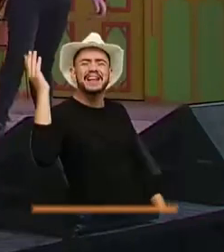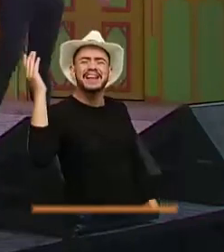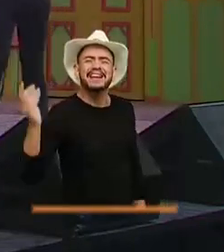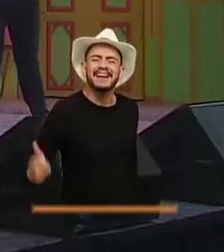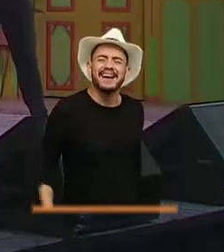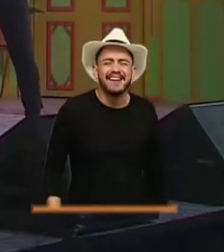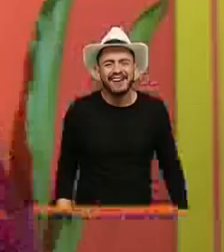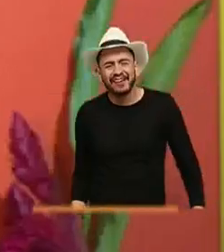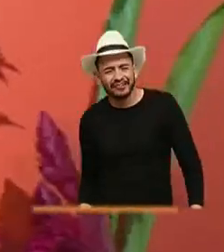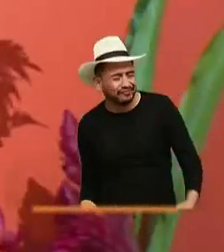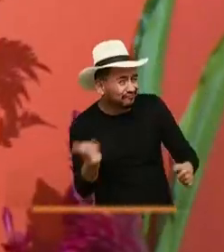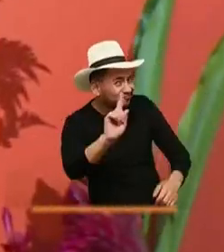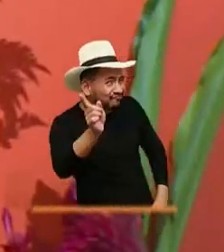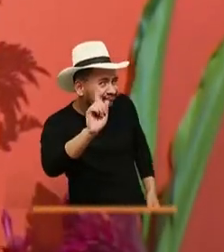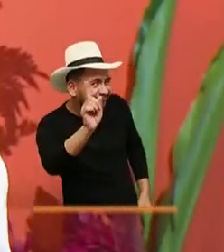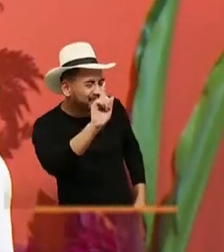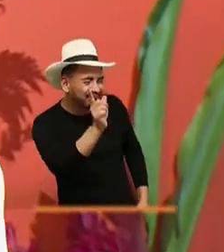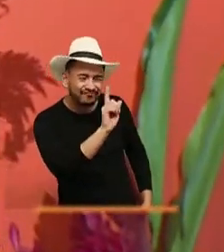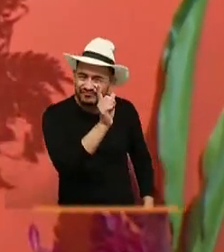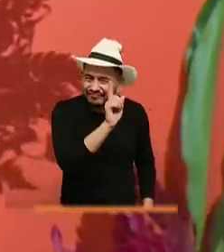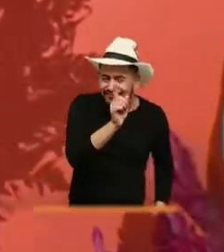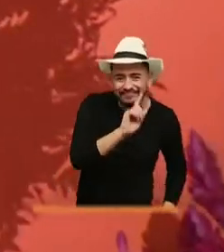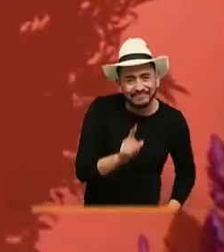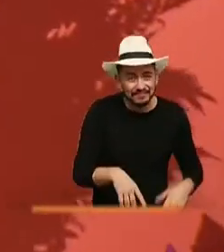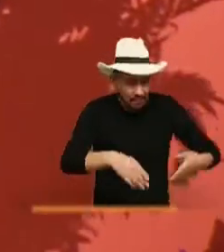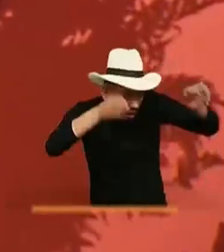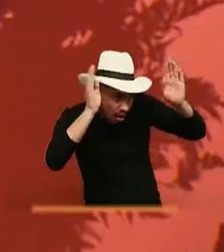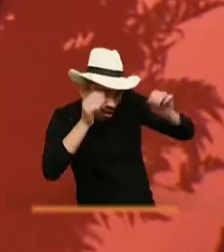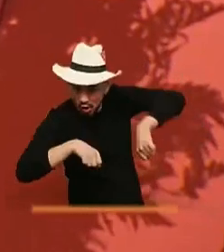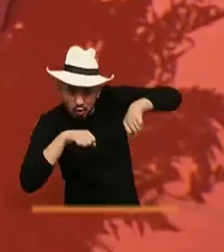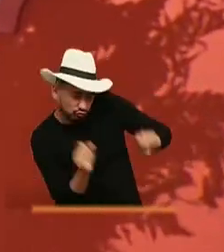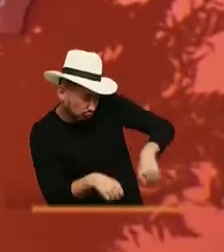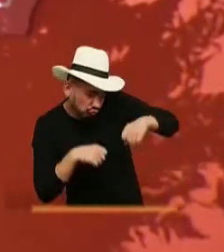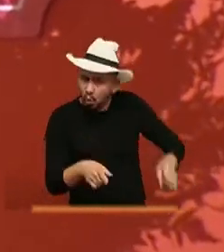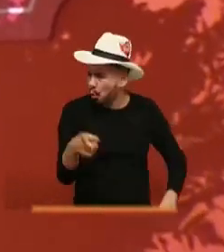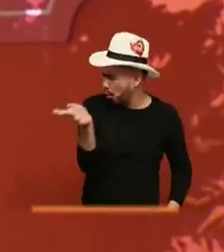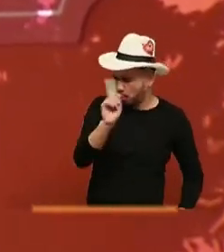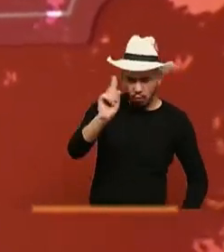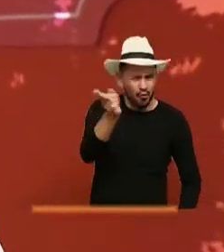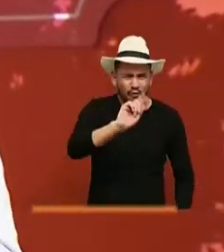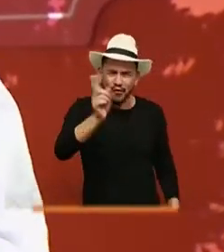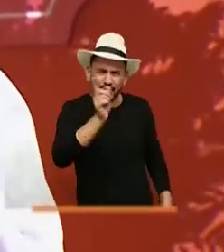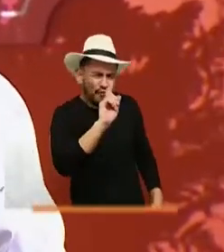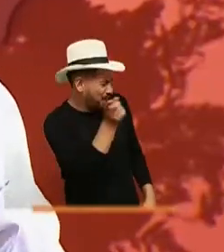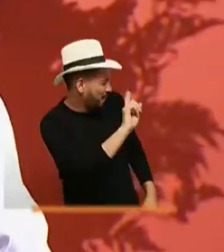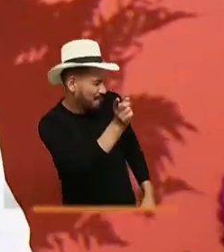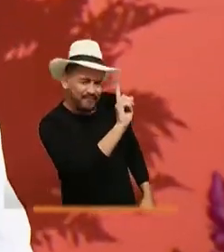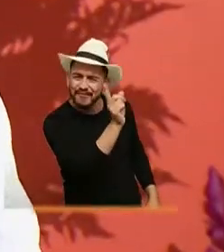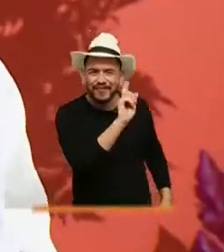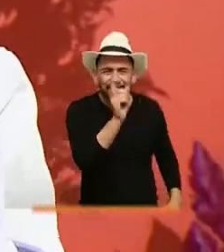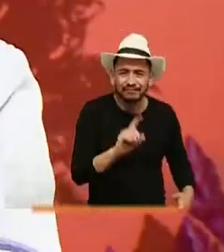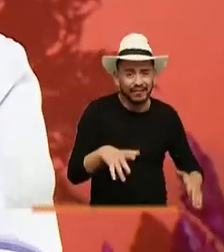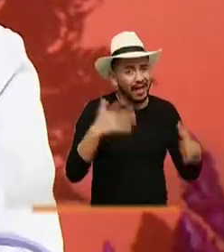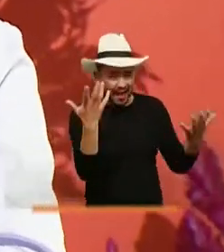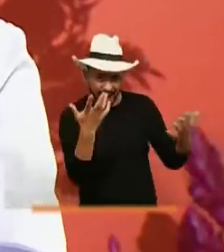No, señor, no es mulera. Para que no opine así. Y si usted viera